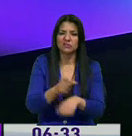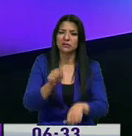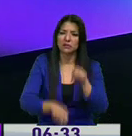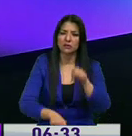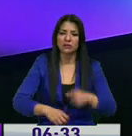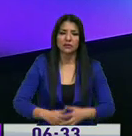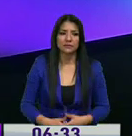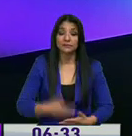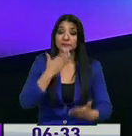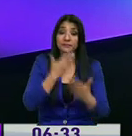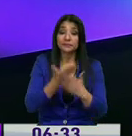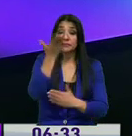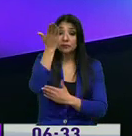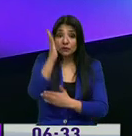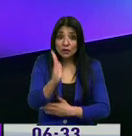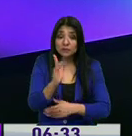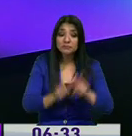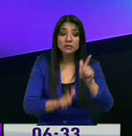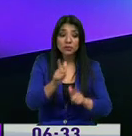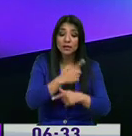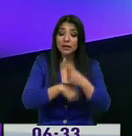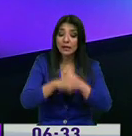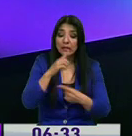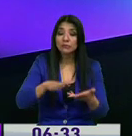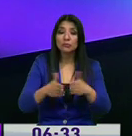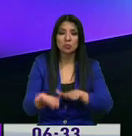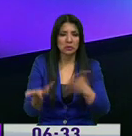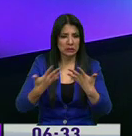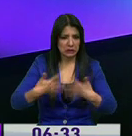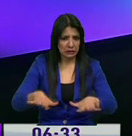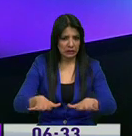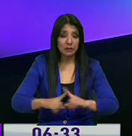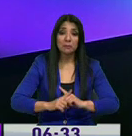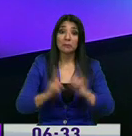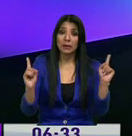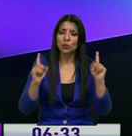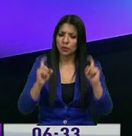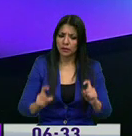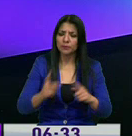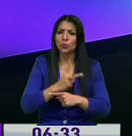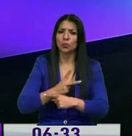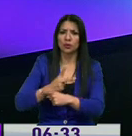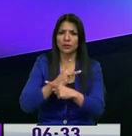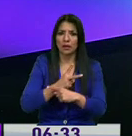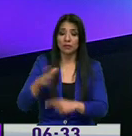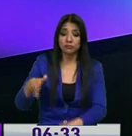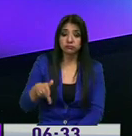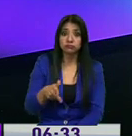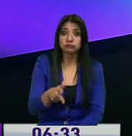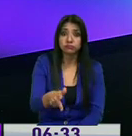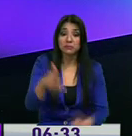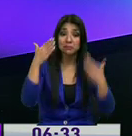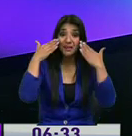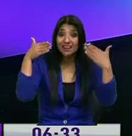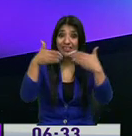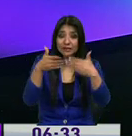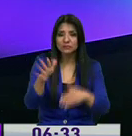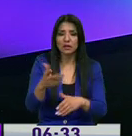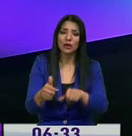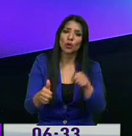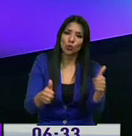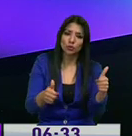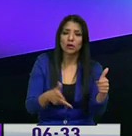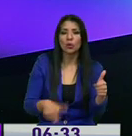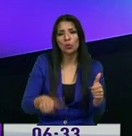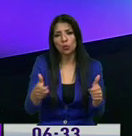vidrios a dios gracias no hay heridos pero como dijo sofía tomen la precaución no vayan por la maneje sus pies alternas vaya por ulloa